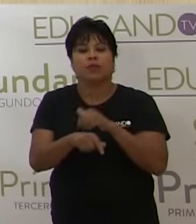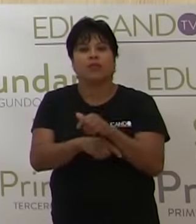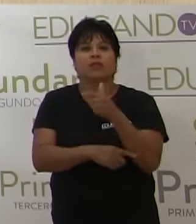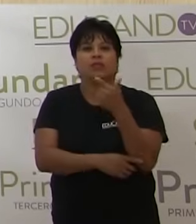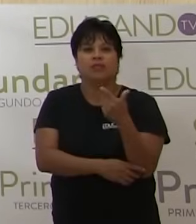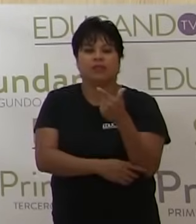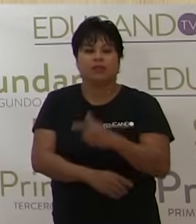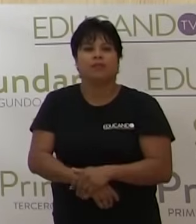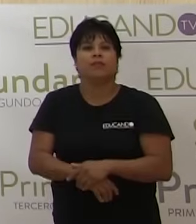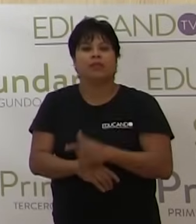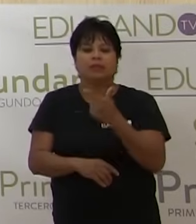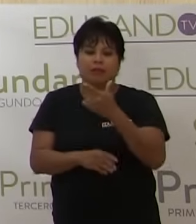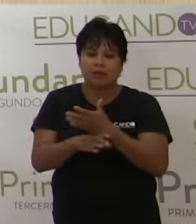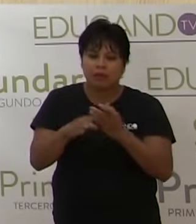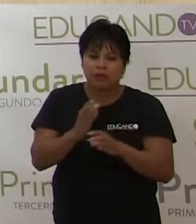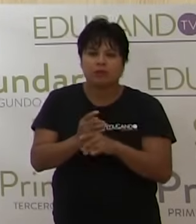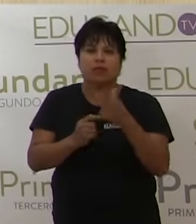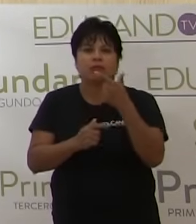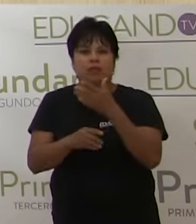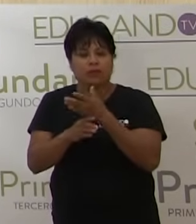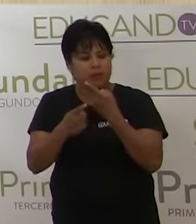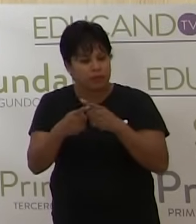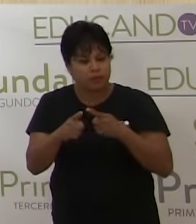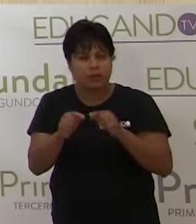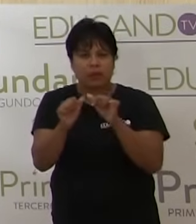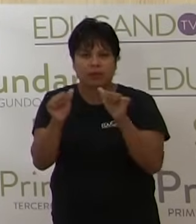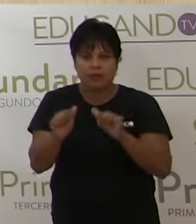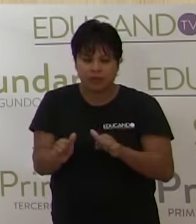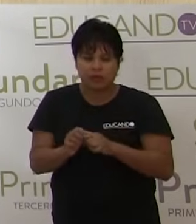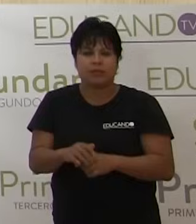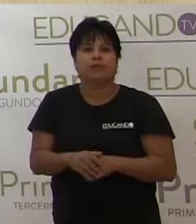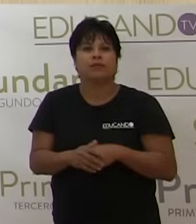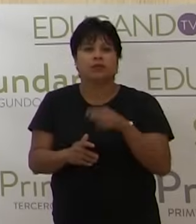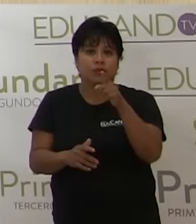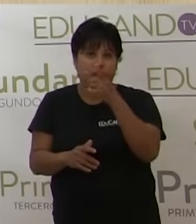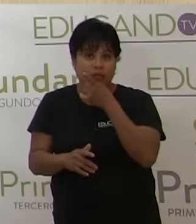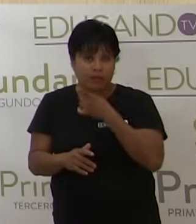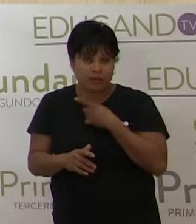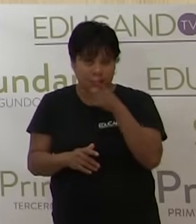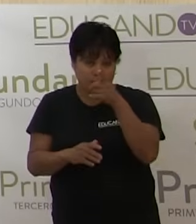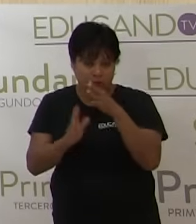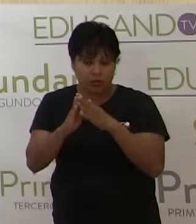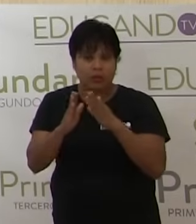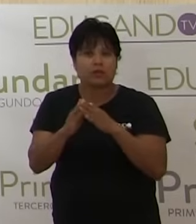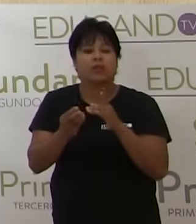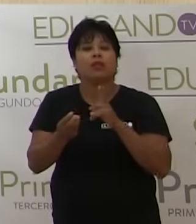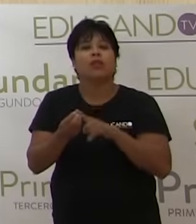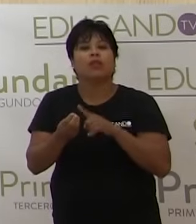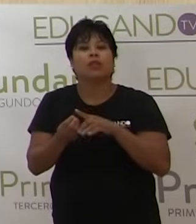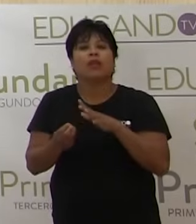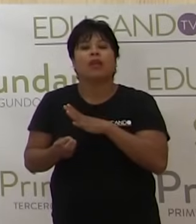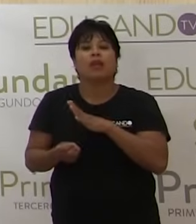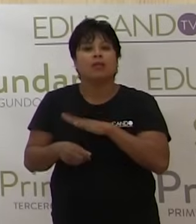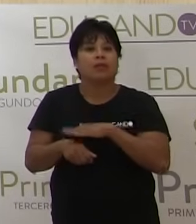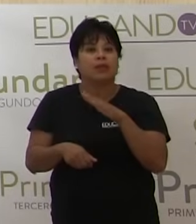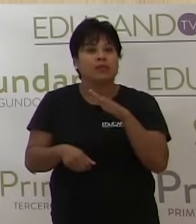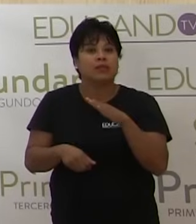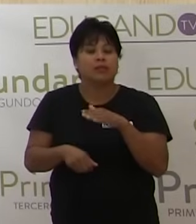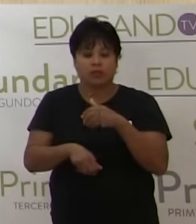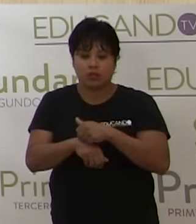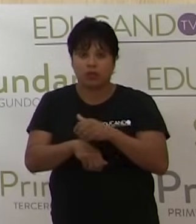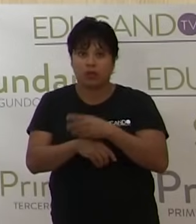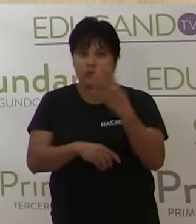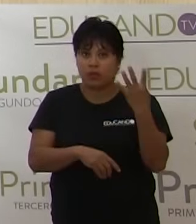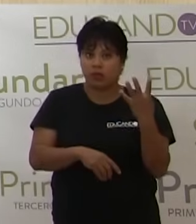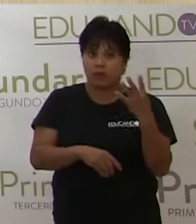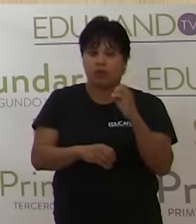siete Siete cosas siete figuras siete artesanías tú dime desde casa dónde hay más en el número